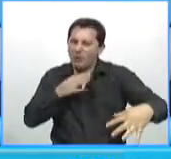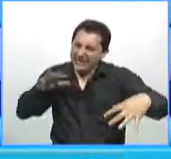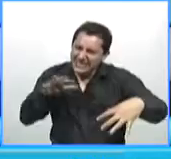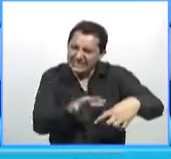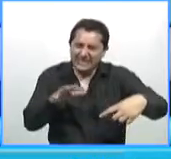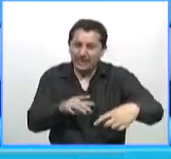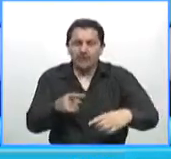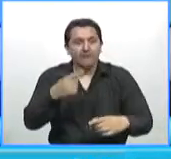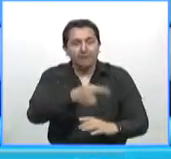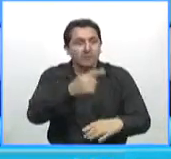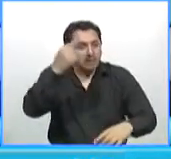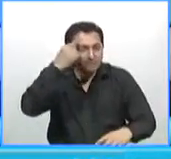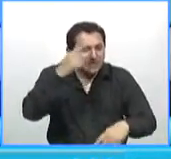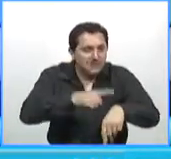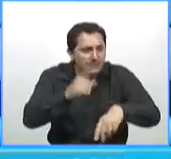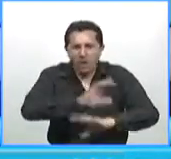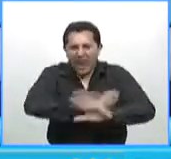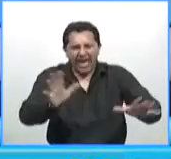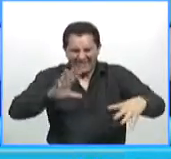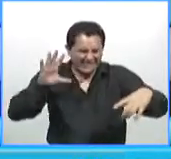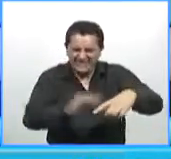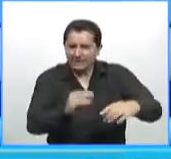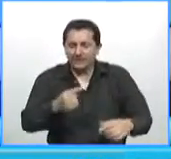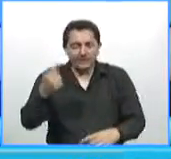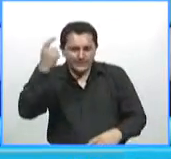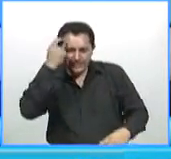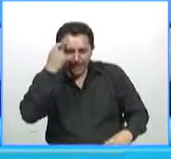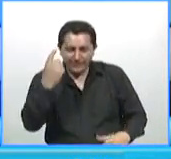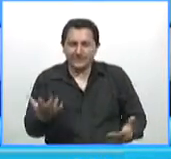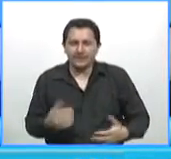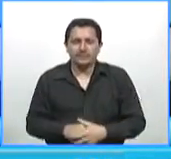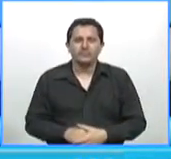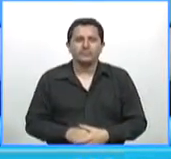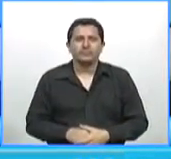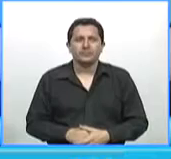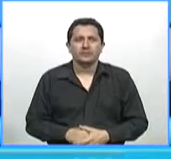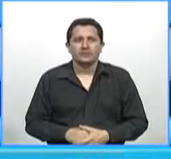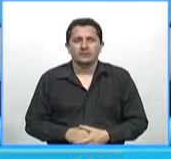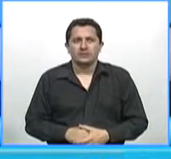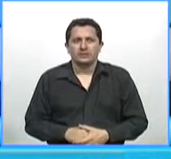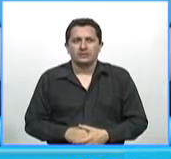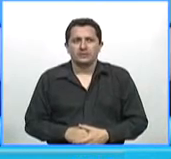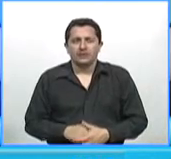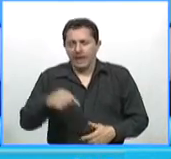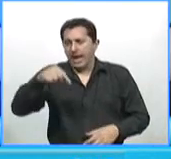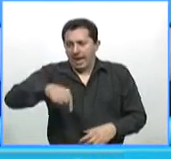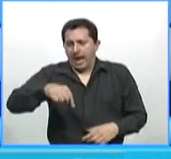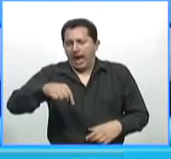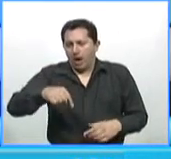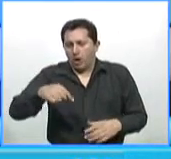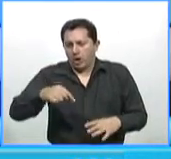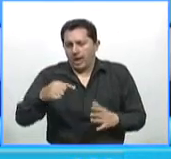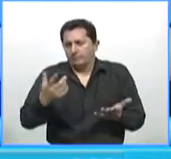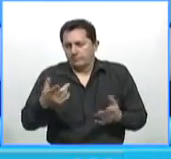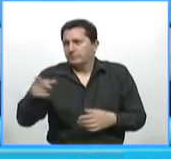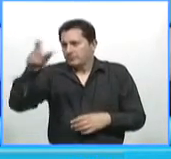dejarlas pensar. Lo queríamos ganar desde la cabeza. Creo que también, obviamente, tenés algo extra que... acá algo también es